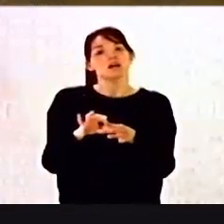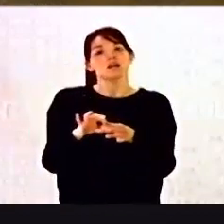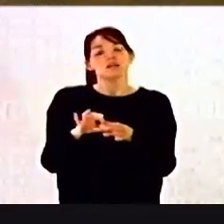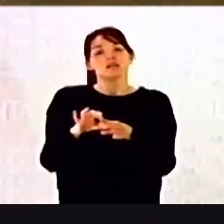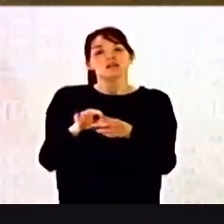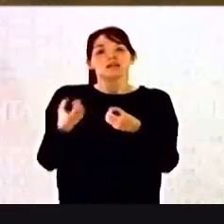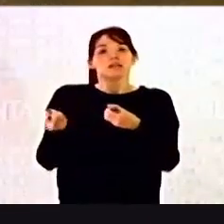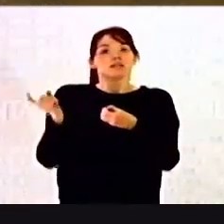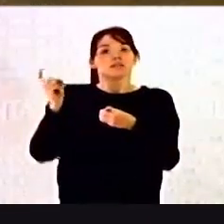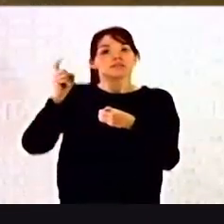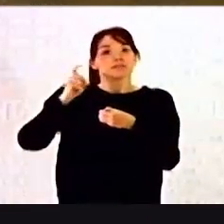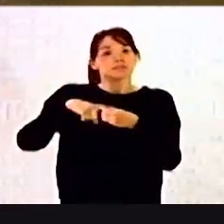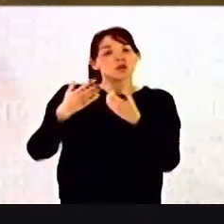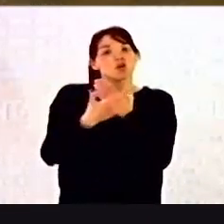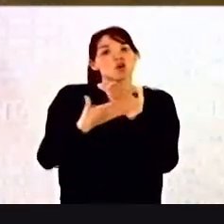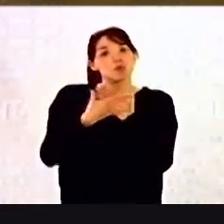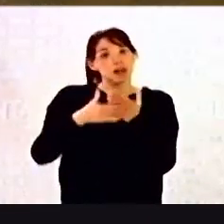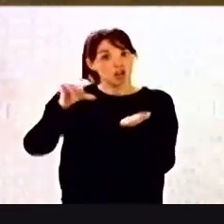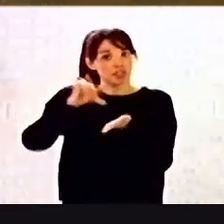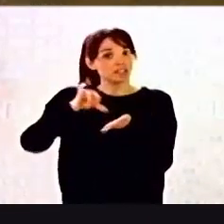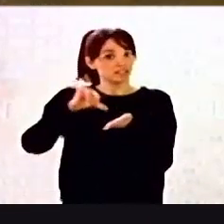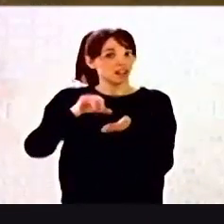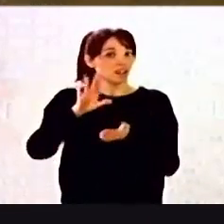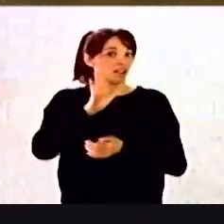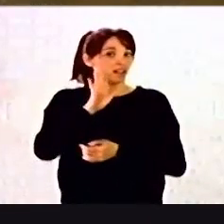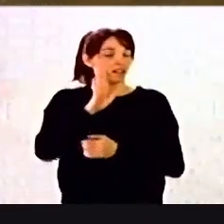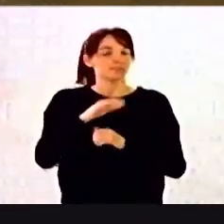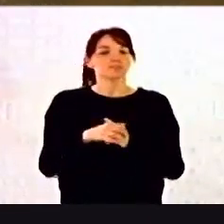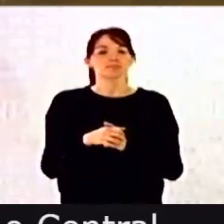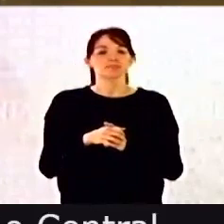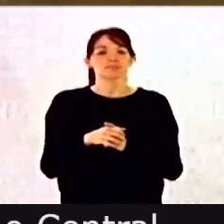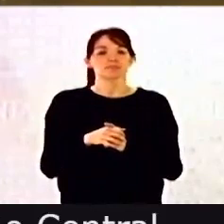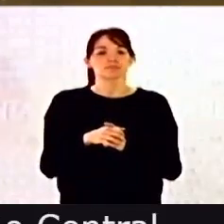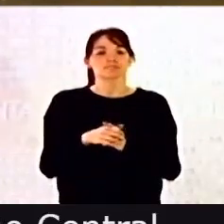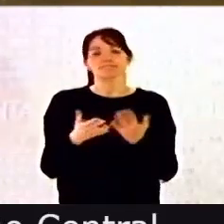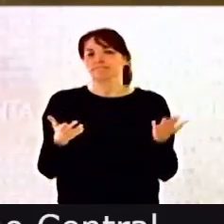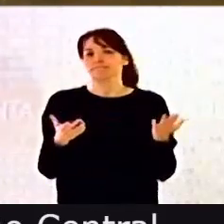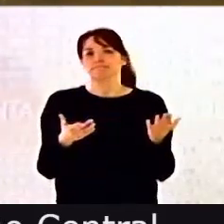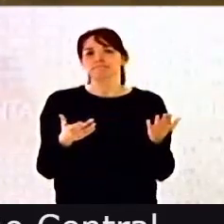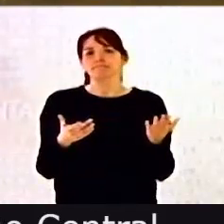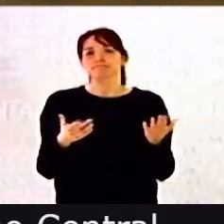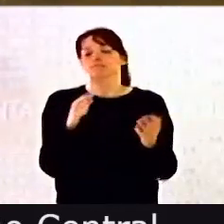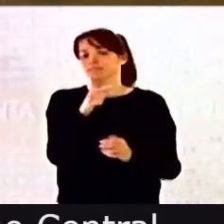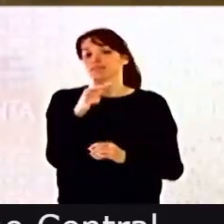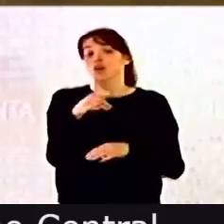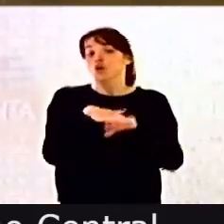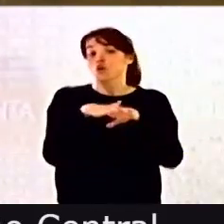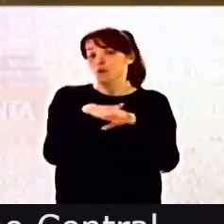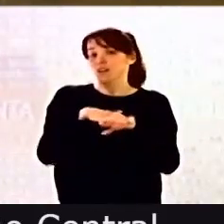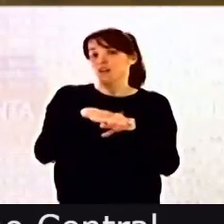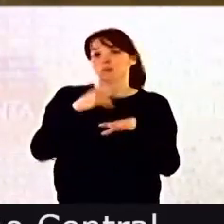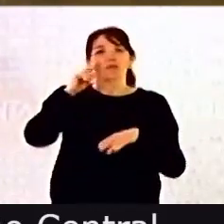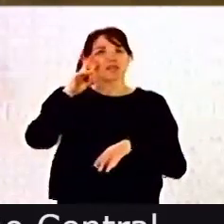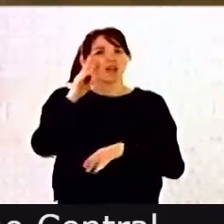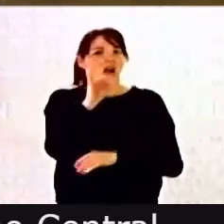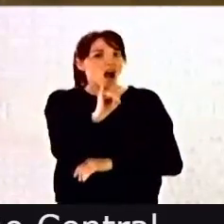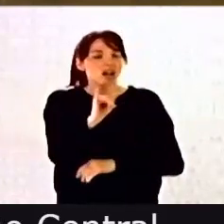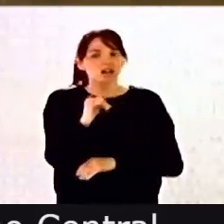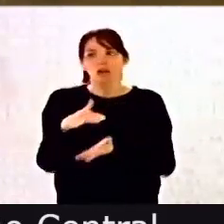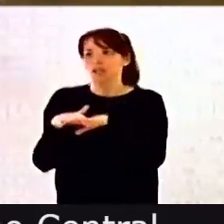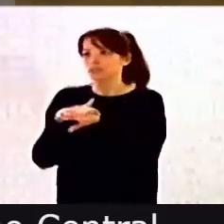por parte del Gobierno central, alguien que ha gobernado debería saber que Estado somos todos. Y, por lo